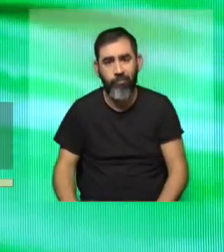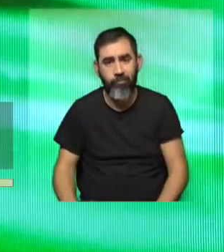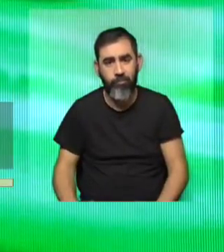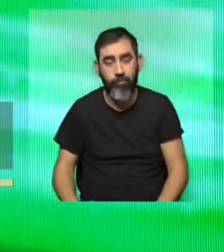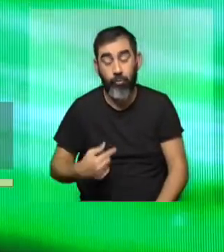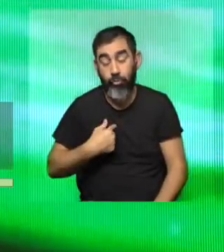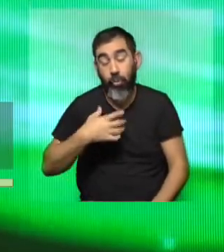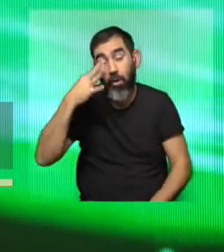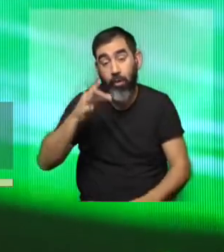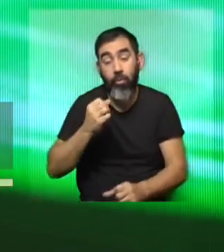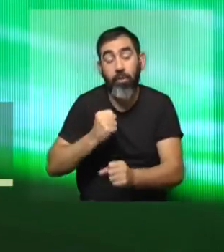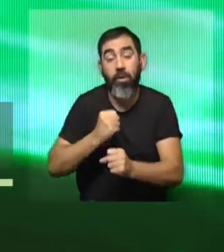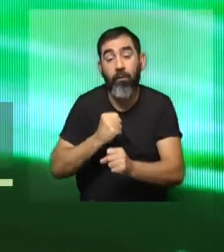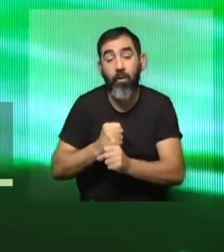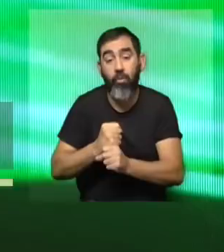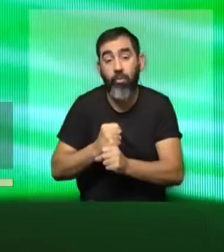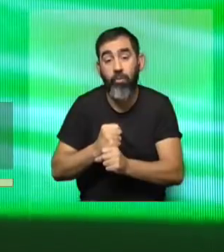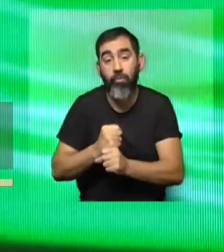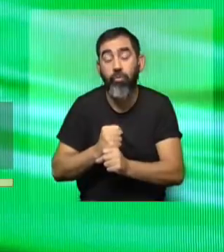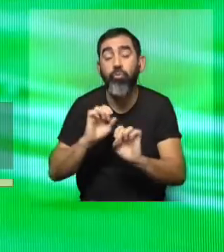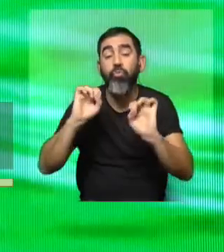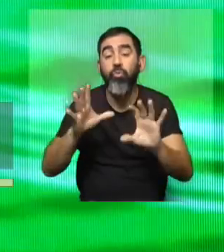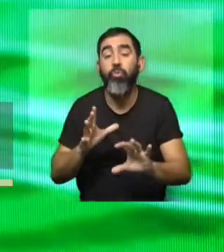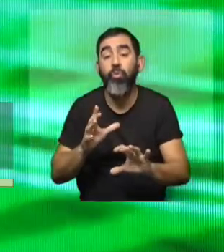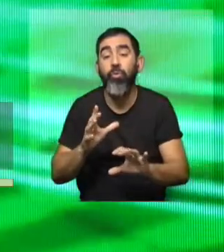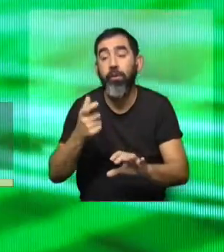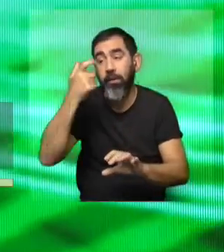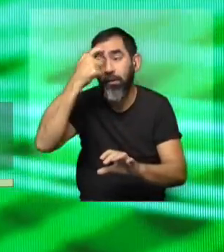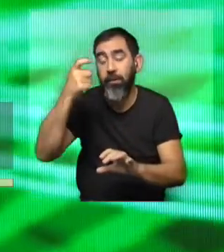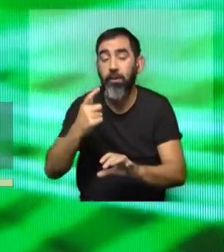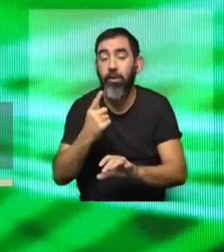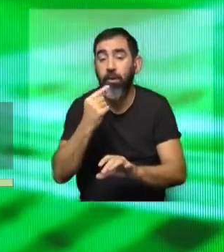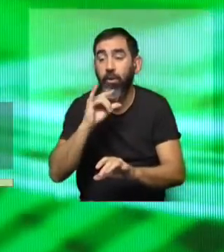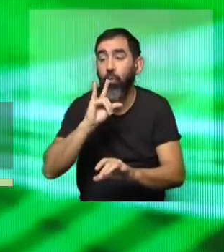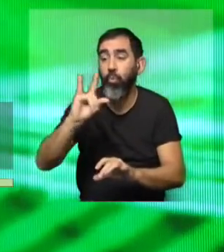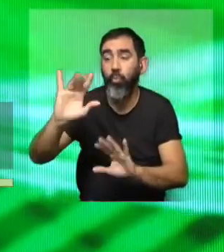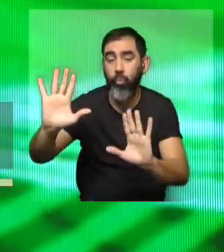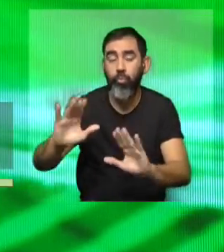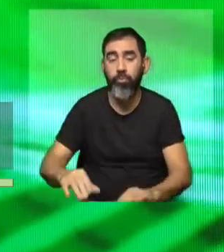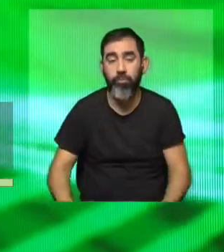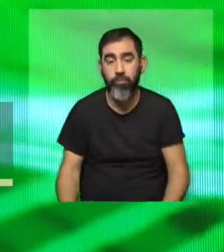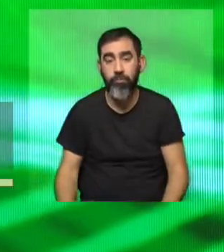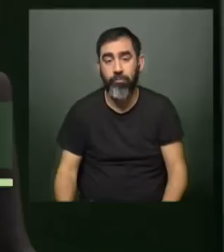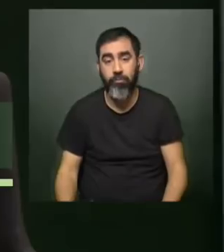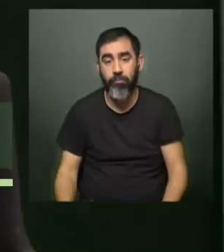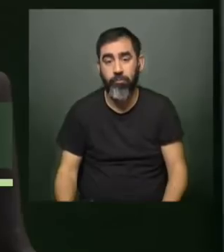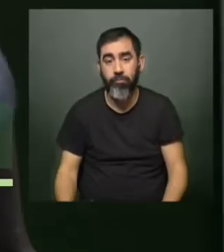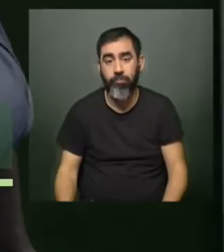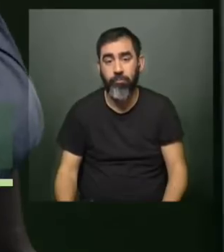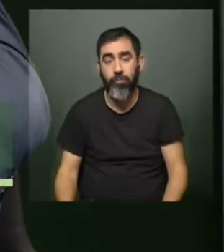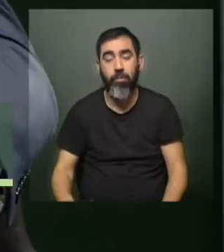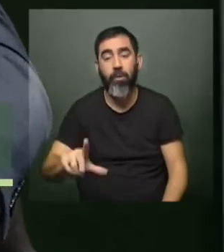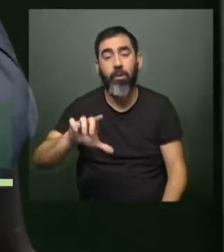y entiendo que es un trabajo puro y exclusivamente técnico de la Policía Nacional no te pregunto esto porque